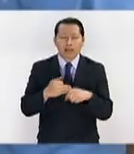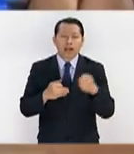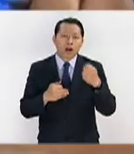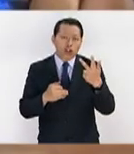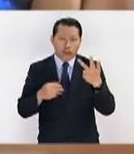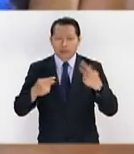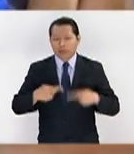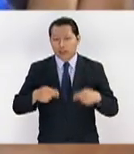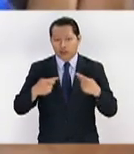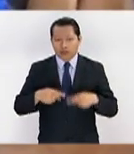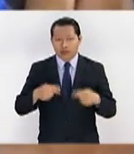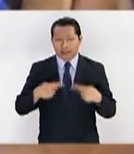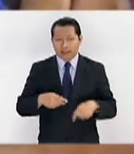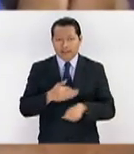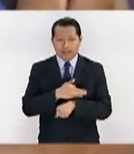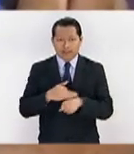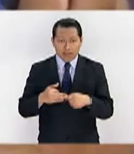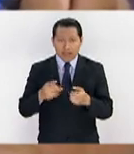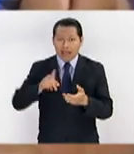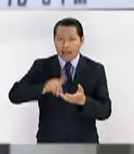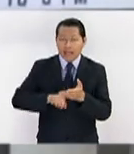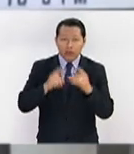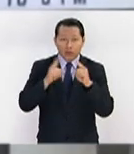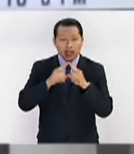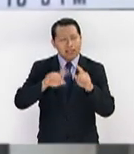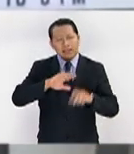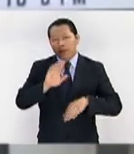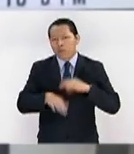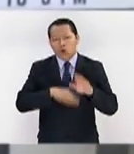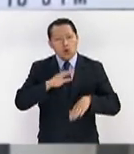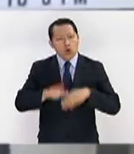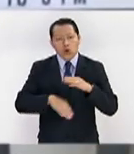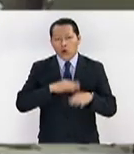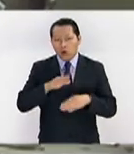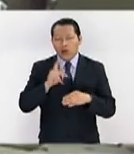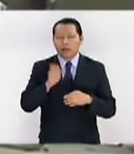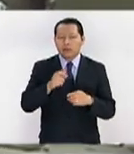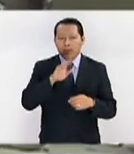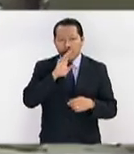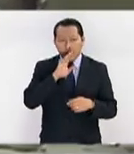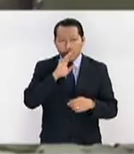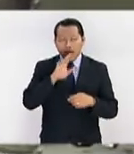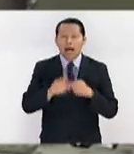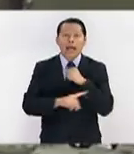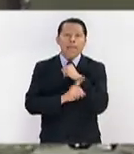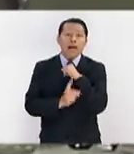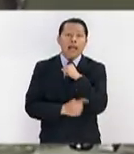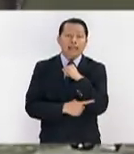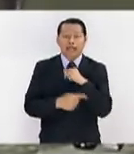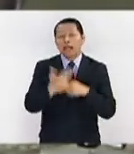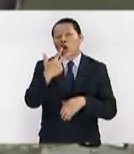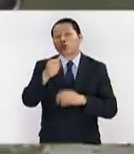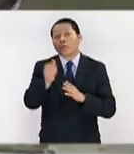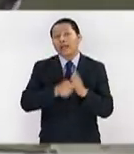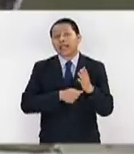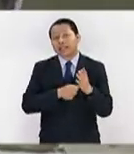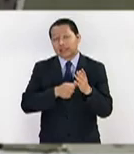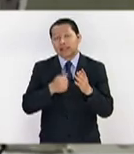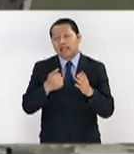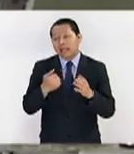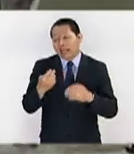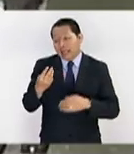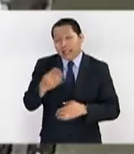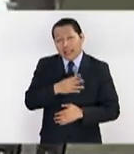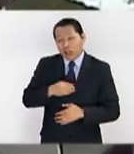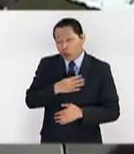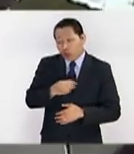miembros murió dentro de la iglesia, una madre embarazada de 8 meses, sus 3 pequeños